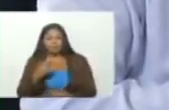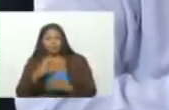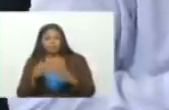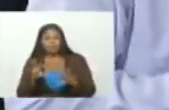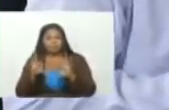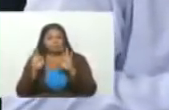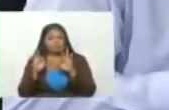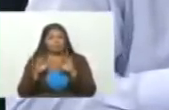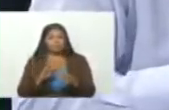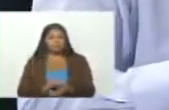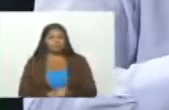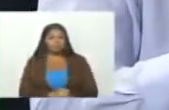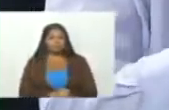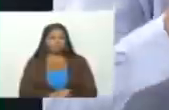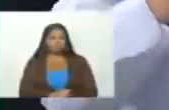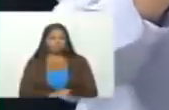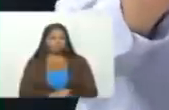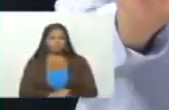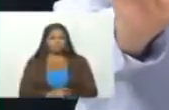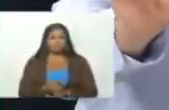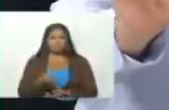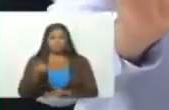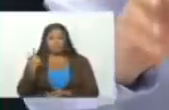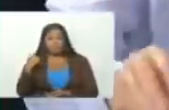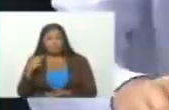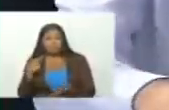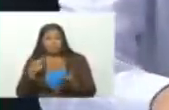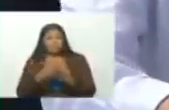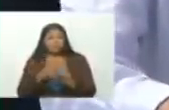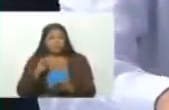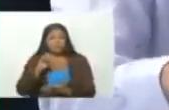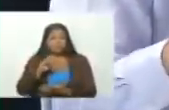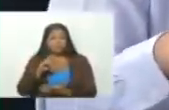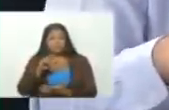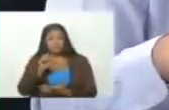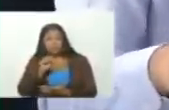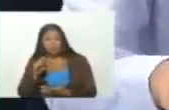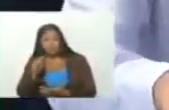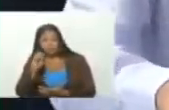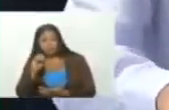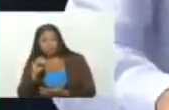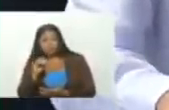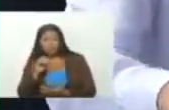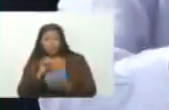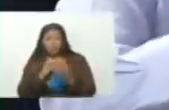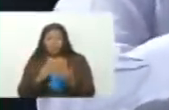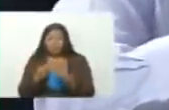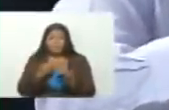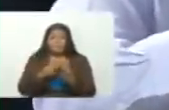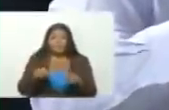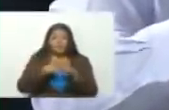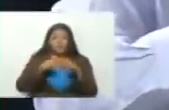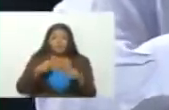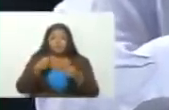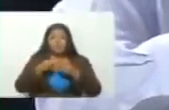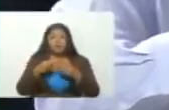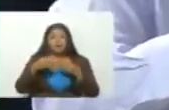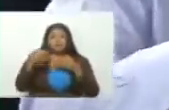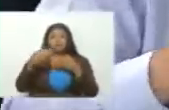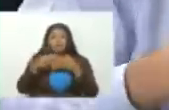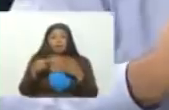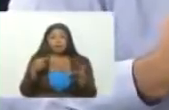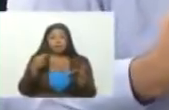especial. Ellos tienen que pagar el impuesto y los que compran ahí deben pagarlo si lo cancelan en